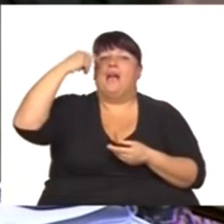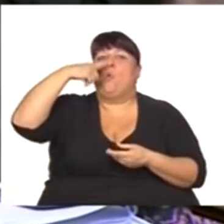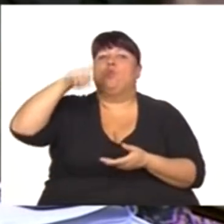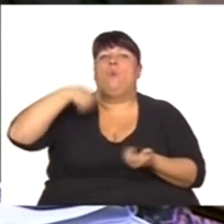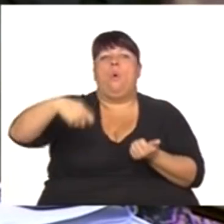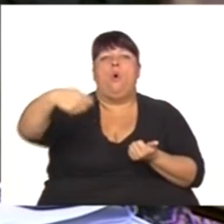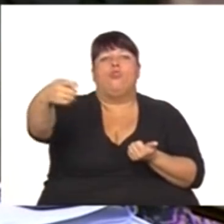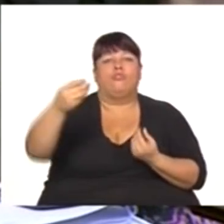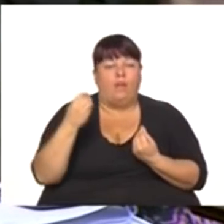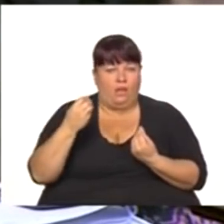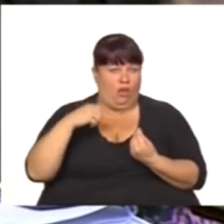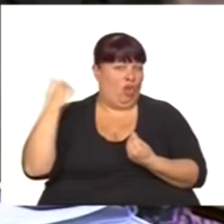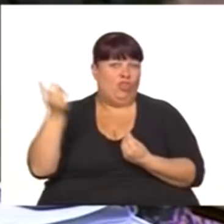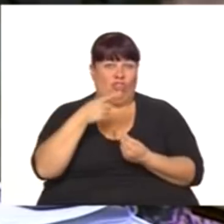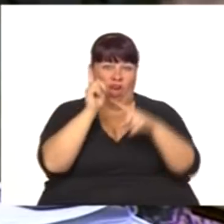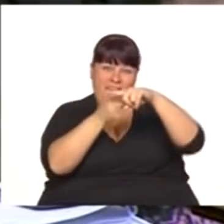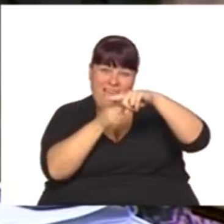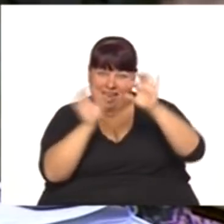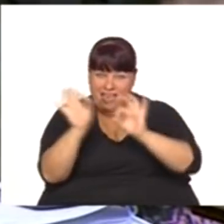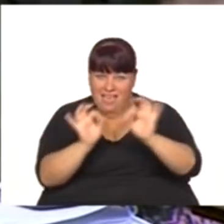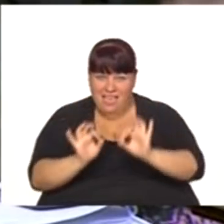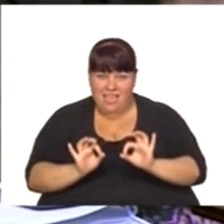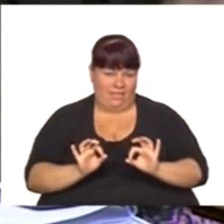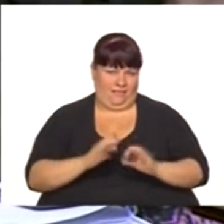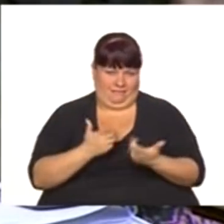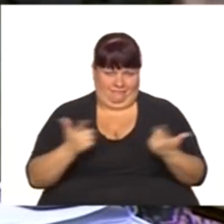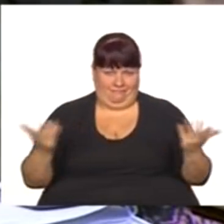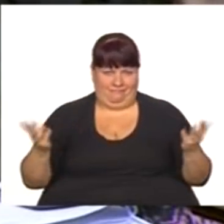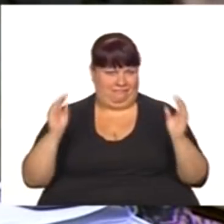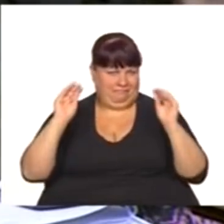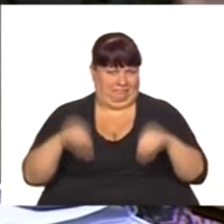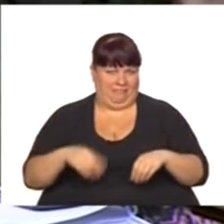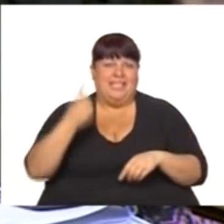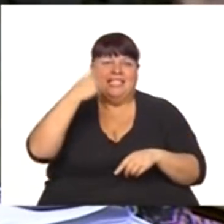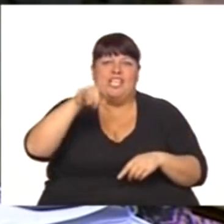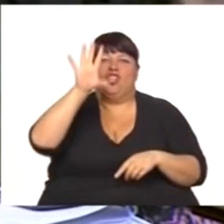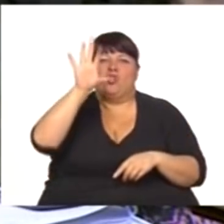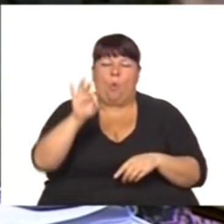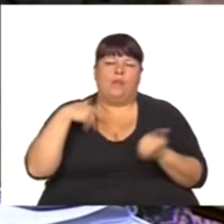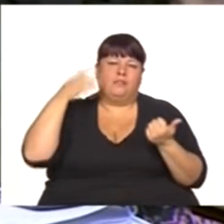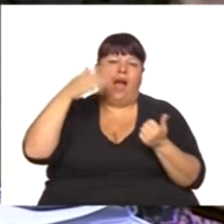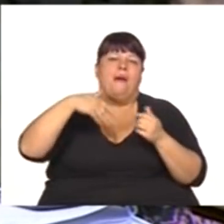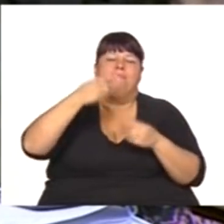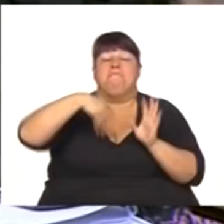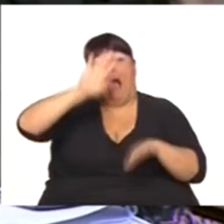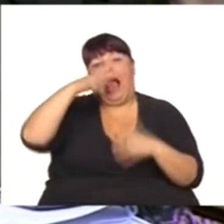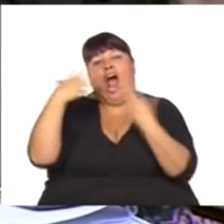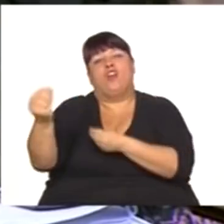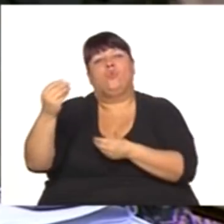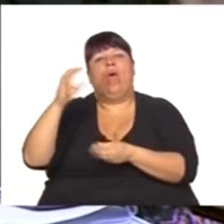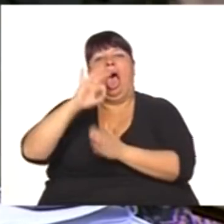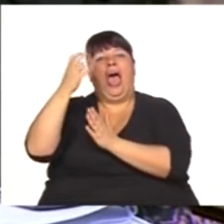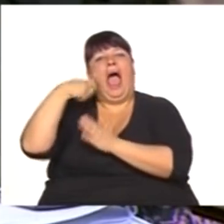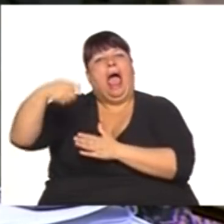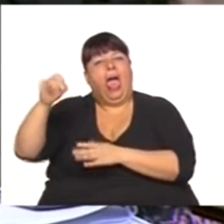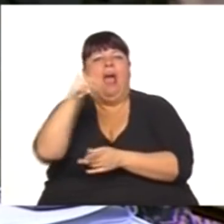última moratoria? Todos estos cálculos brillaron por su ausencia. Fuimos 150 veces más generosos con el que no aportó